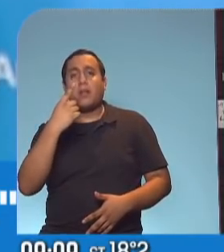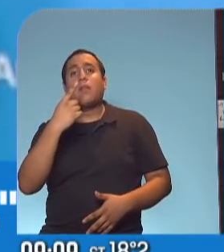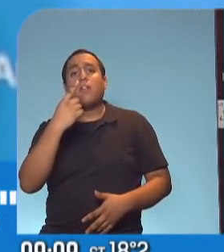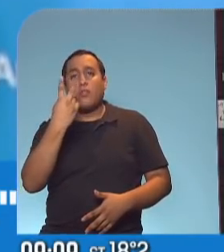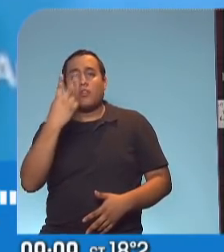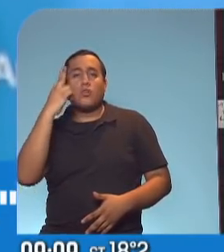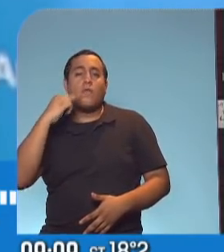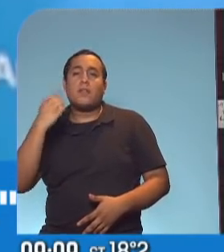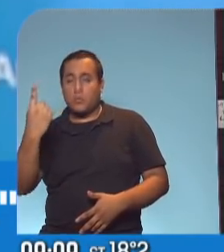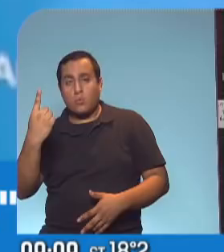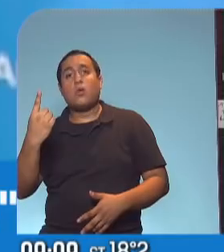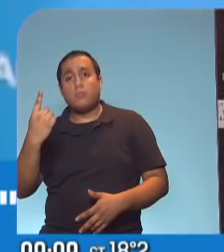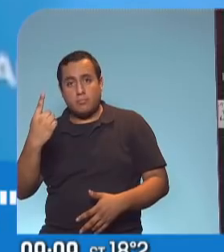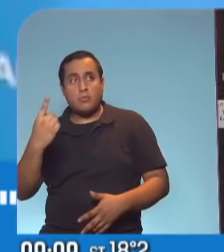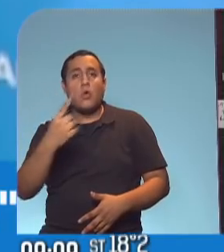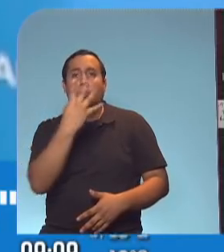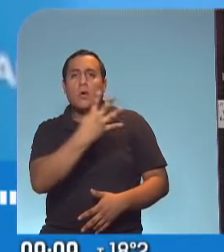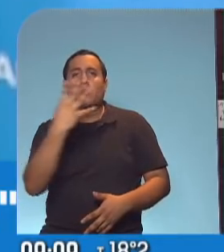925.291 los casos y